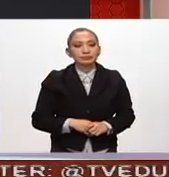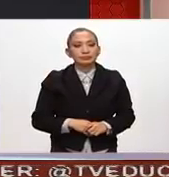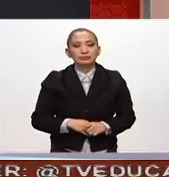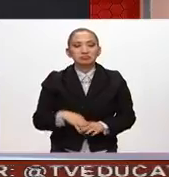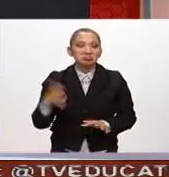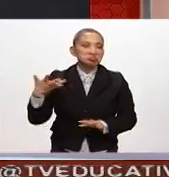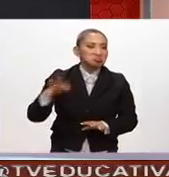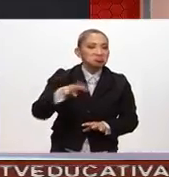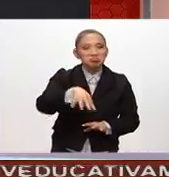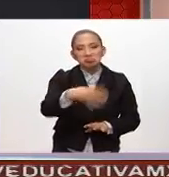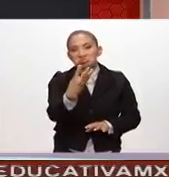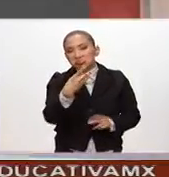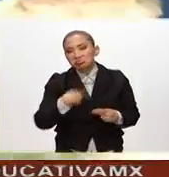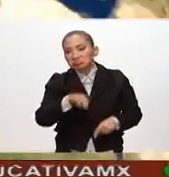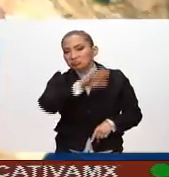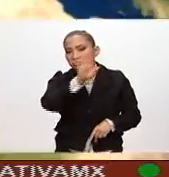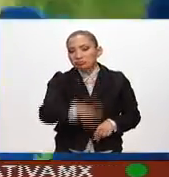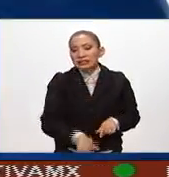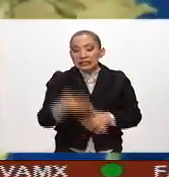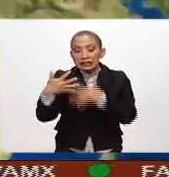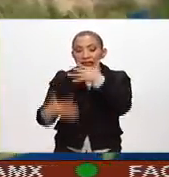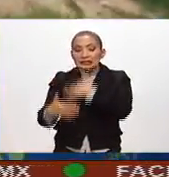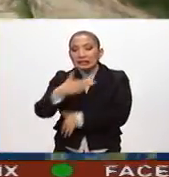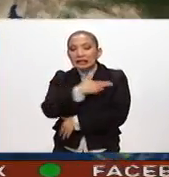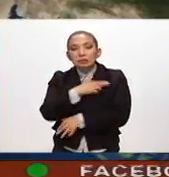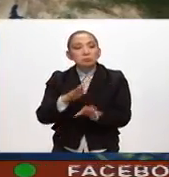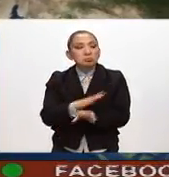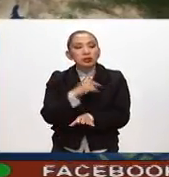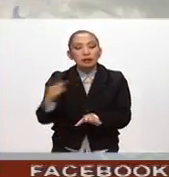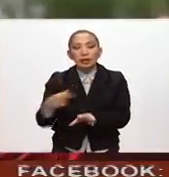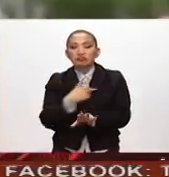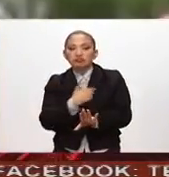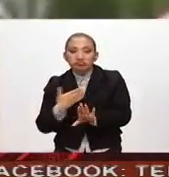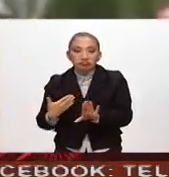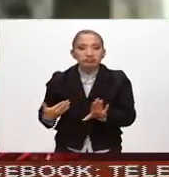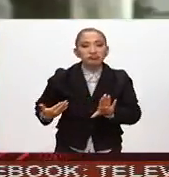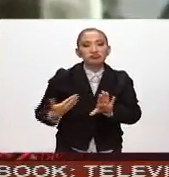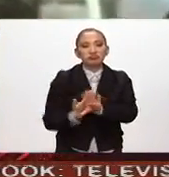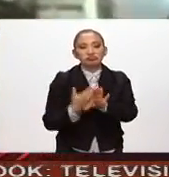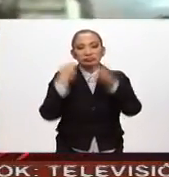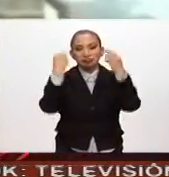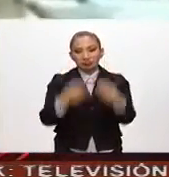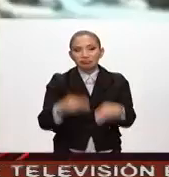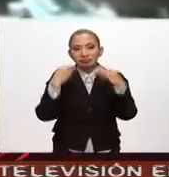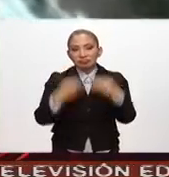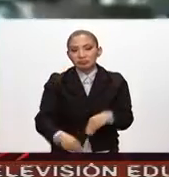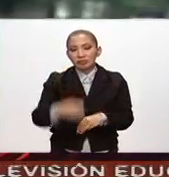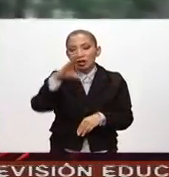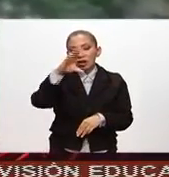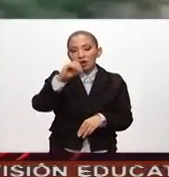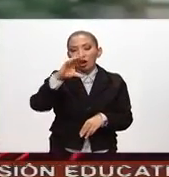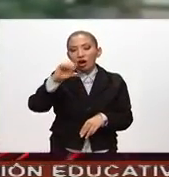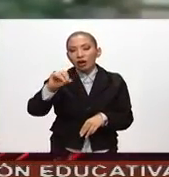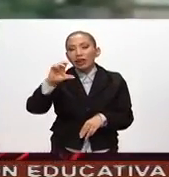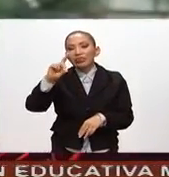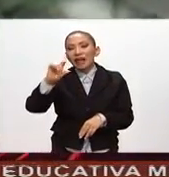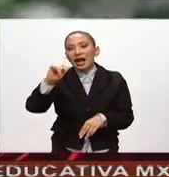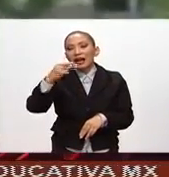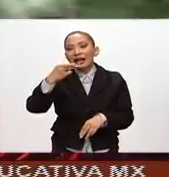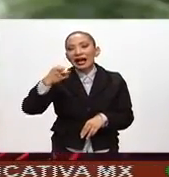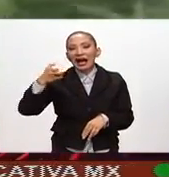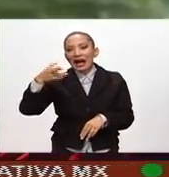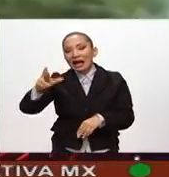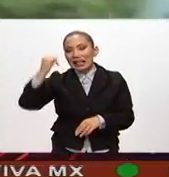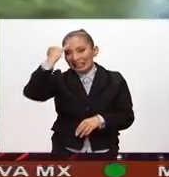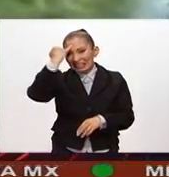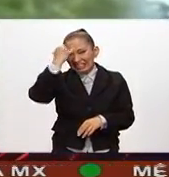Al menos 14 personas fallecieron y 15 resultaron heridas en un ataque contra el mercado de Cox's Bazar en la India.